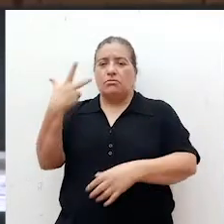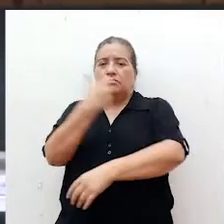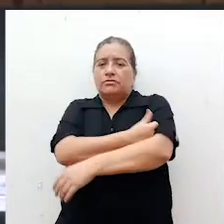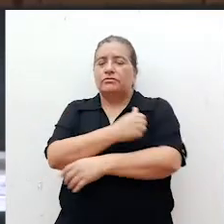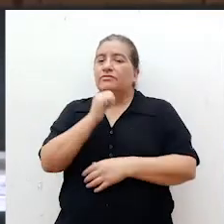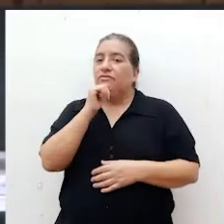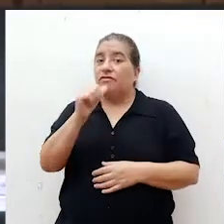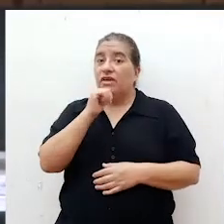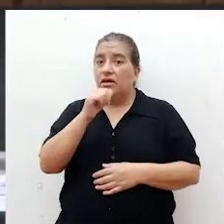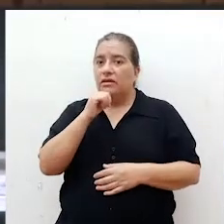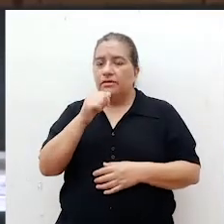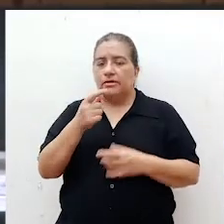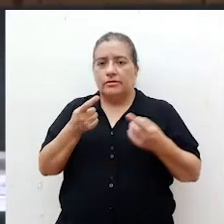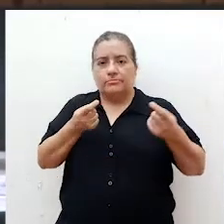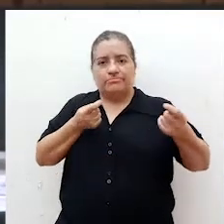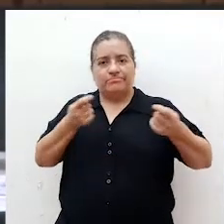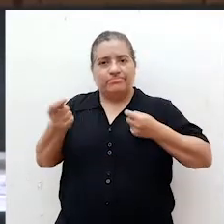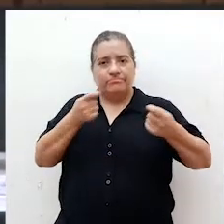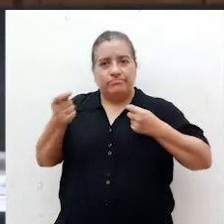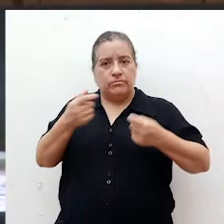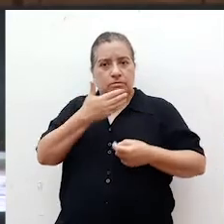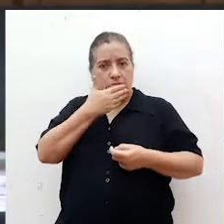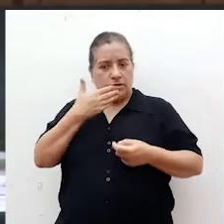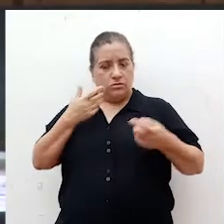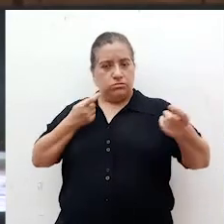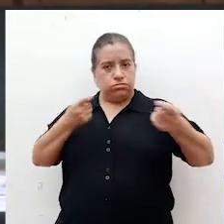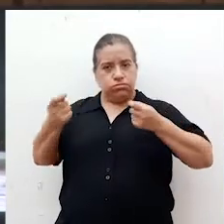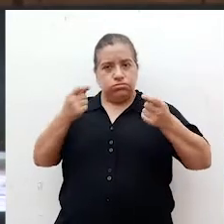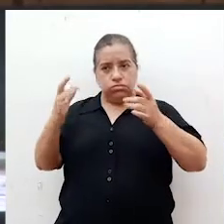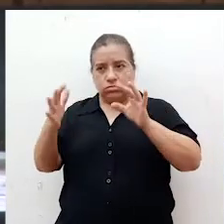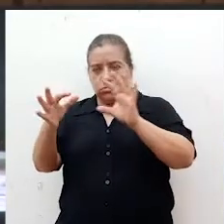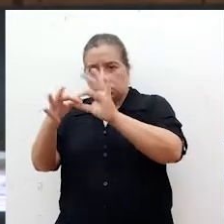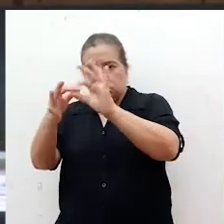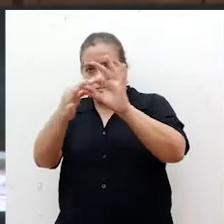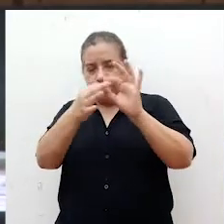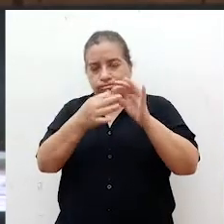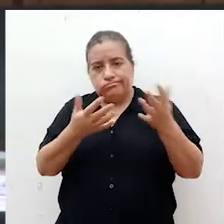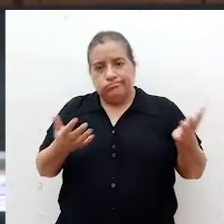esos malos resultados tienen que ver con todo esto que estamos diciendo.